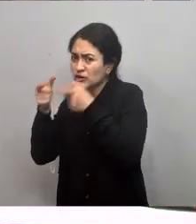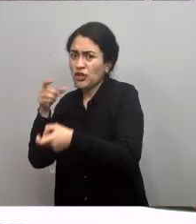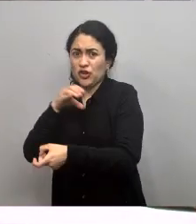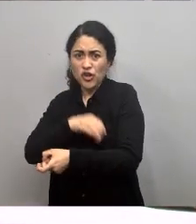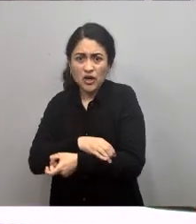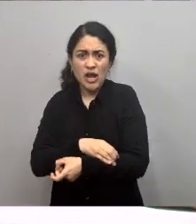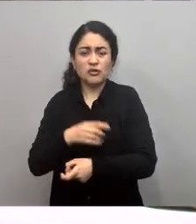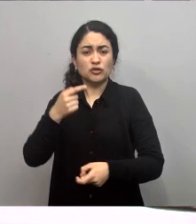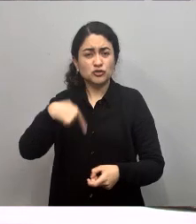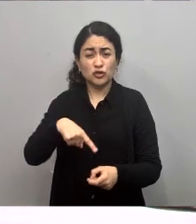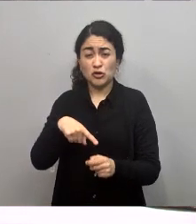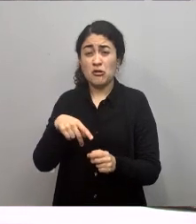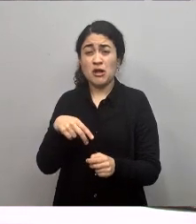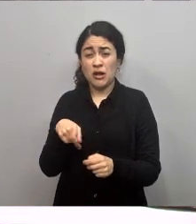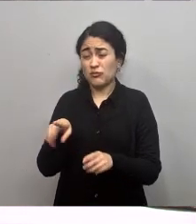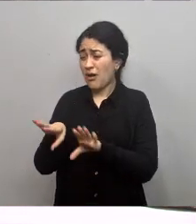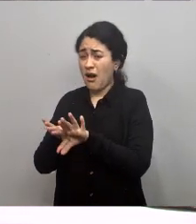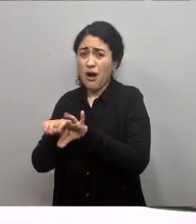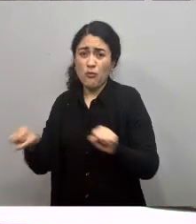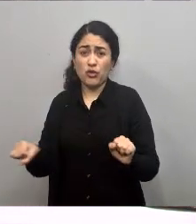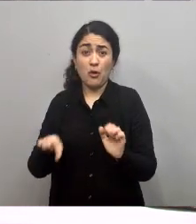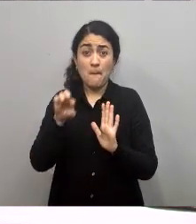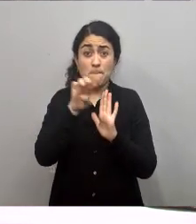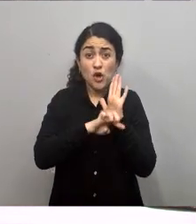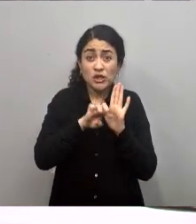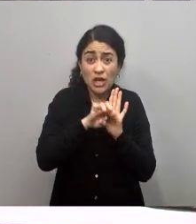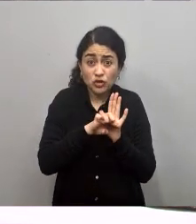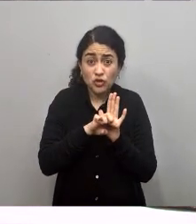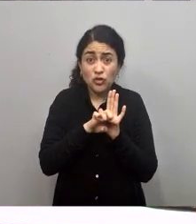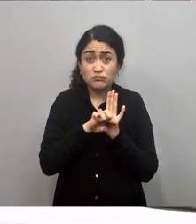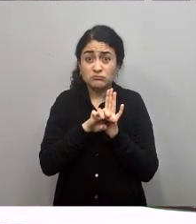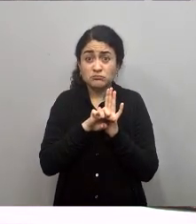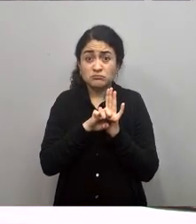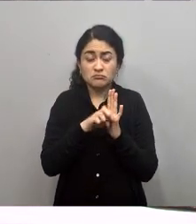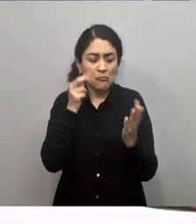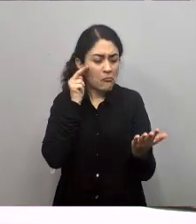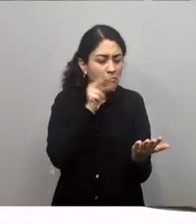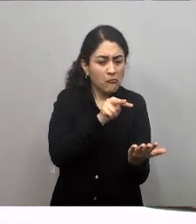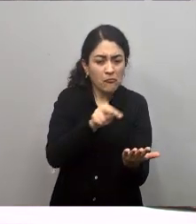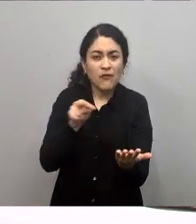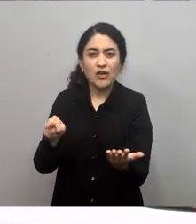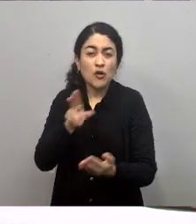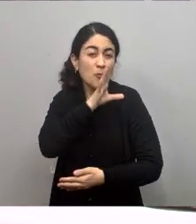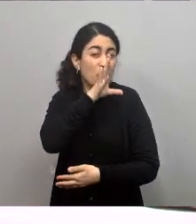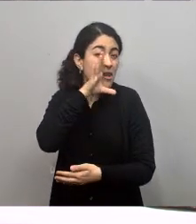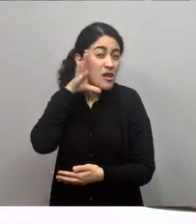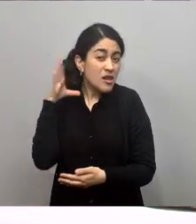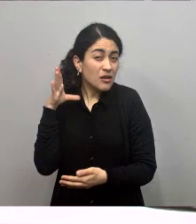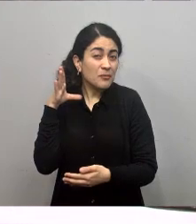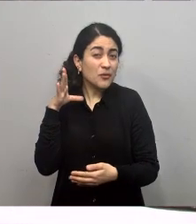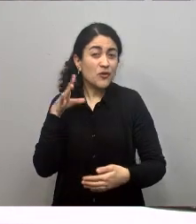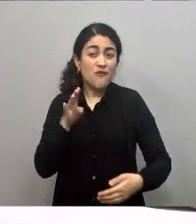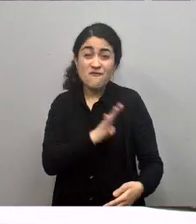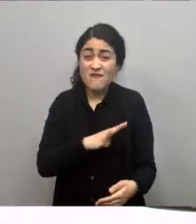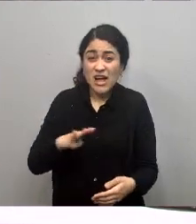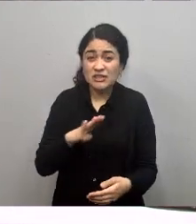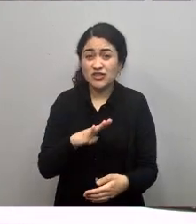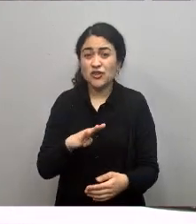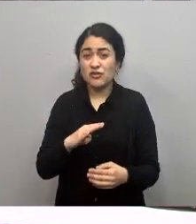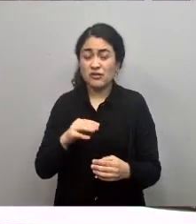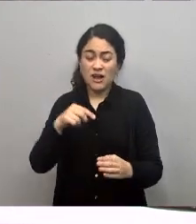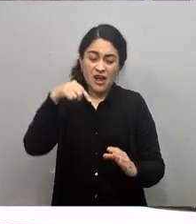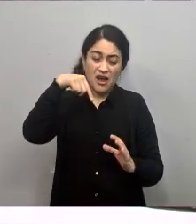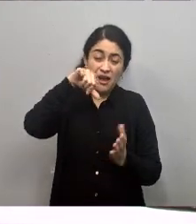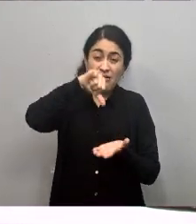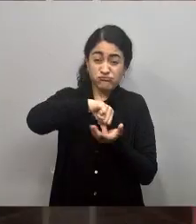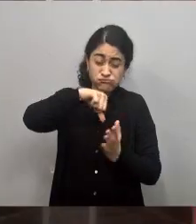los proyectos que nos lleguen en materia de saneamiento básico todo alcantarillado, agua